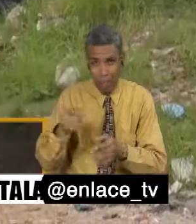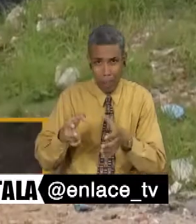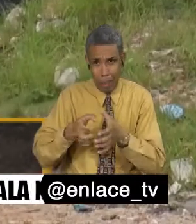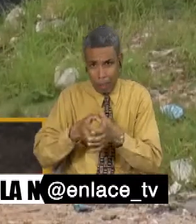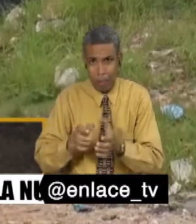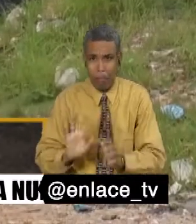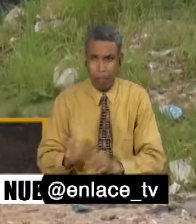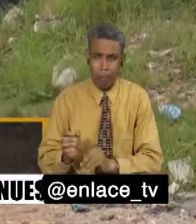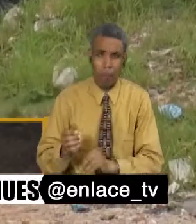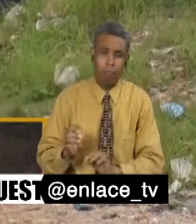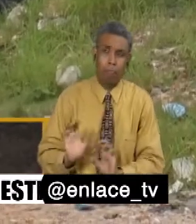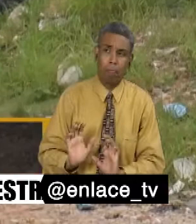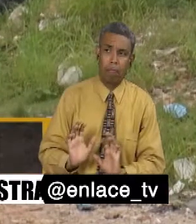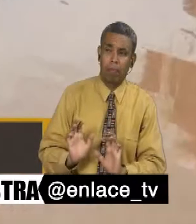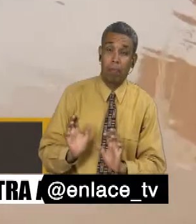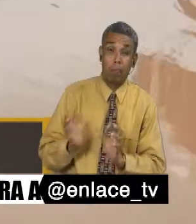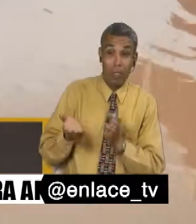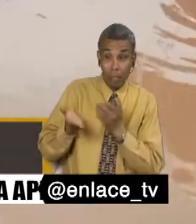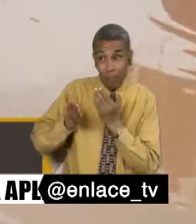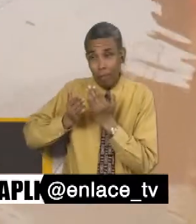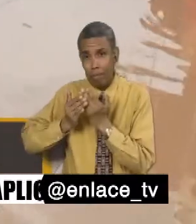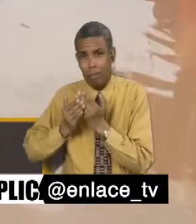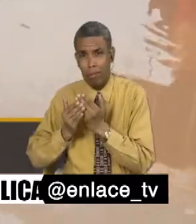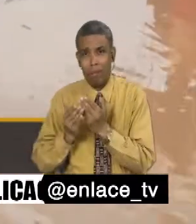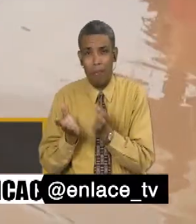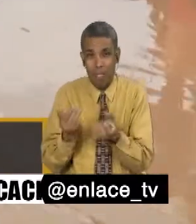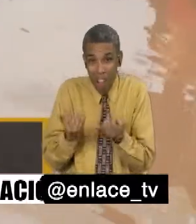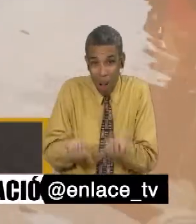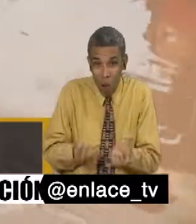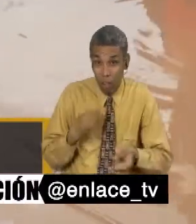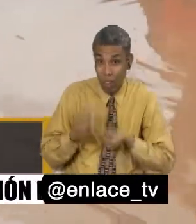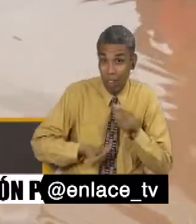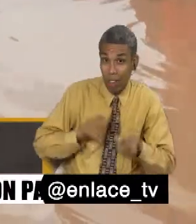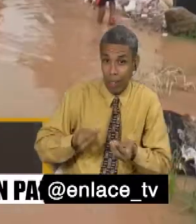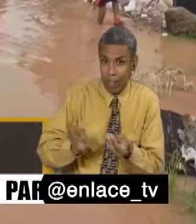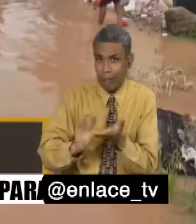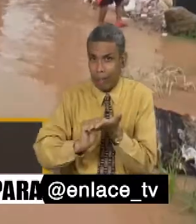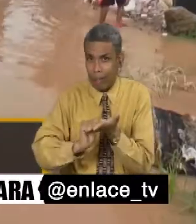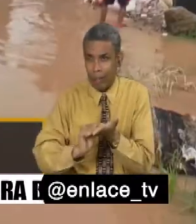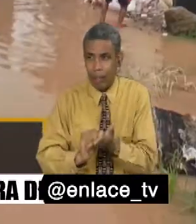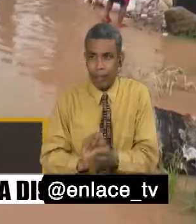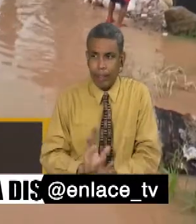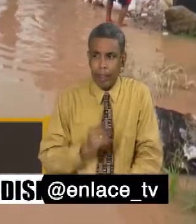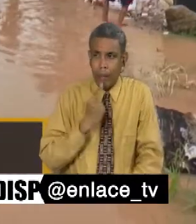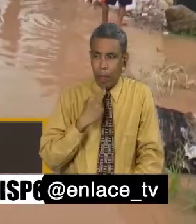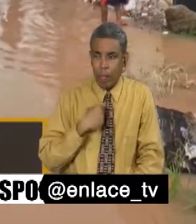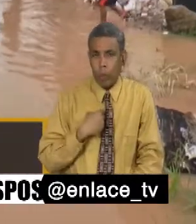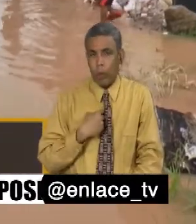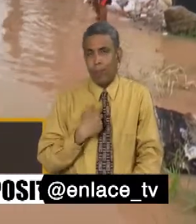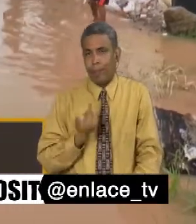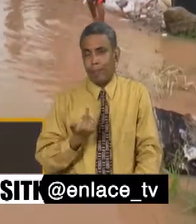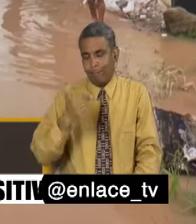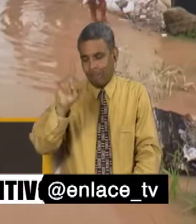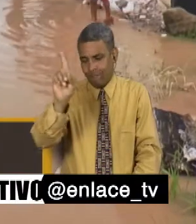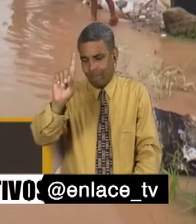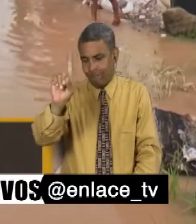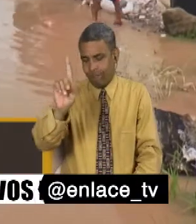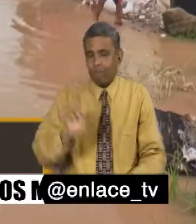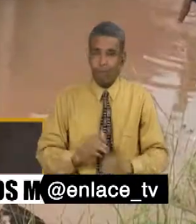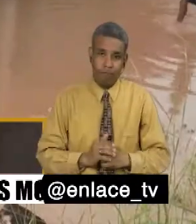Hasta el momento no hay acciones, no hay alternativas de posibles soluciones para esta problemática que